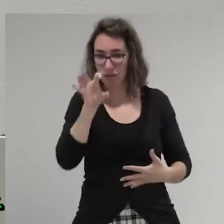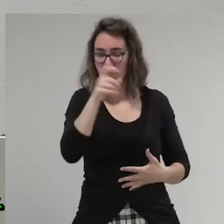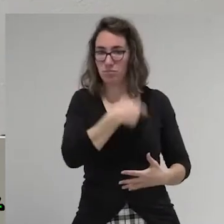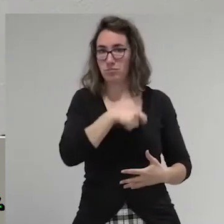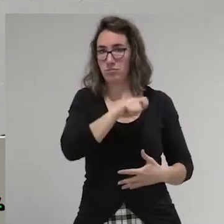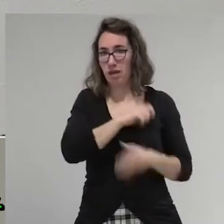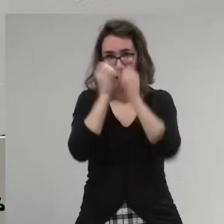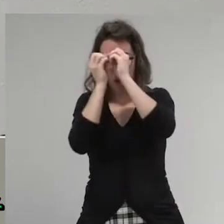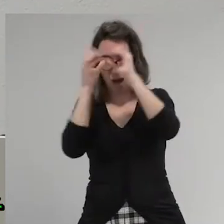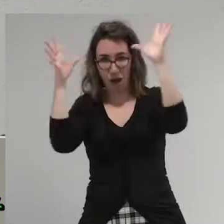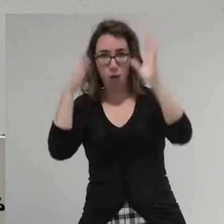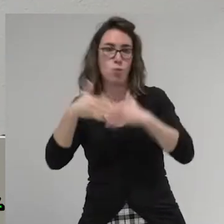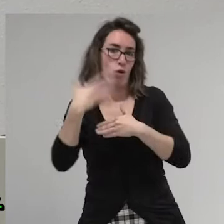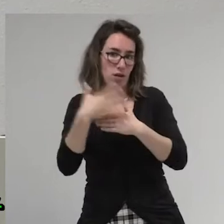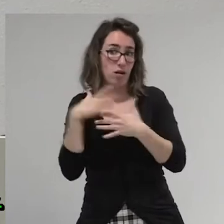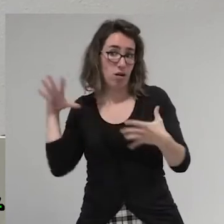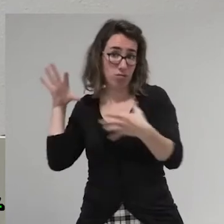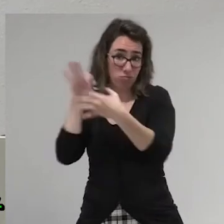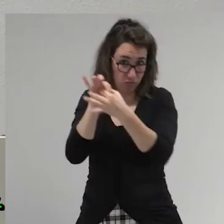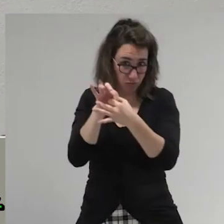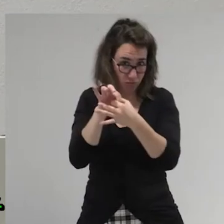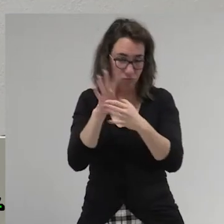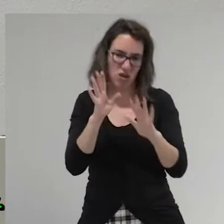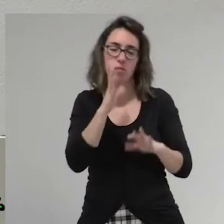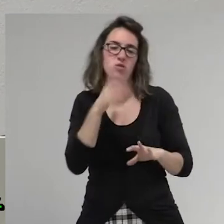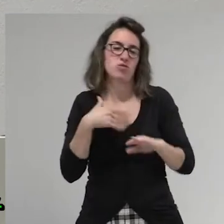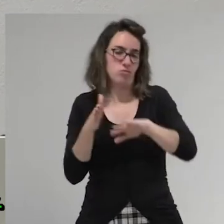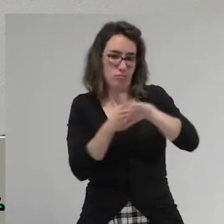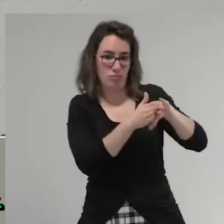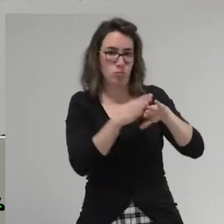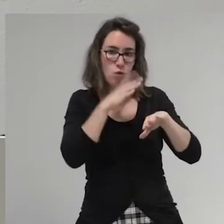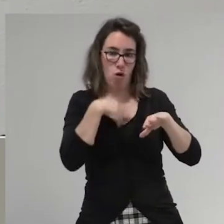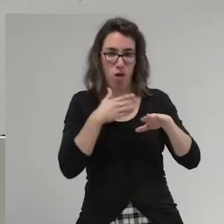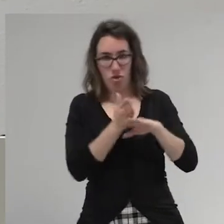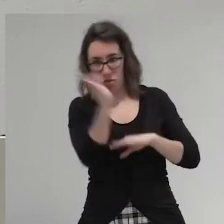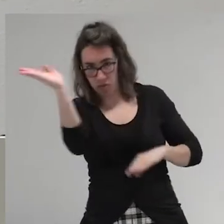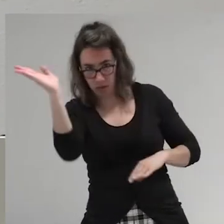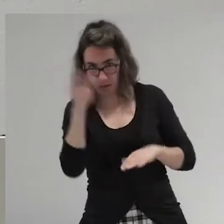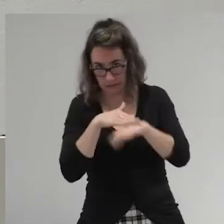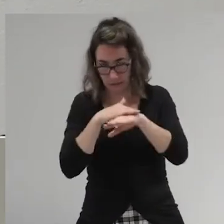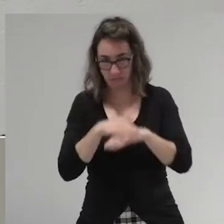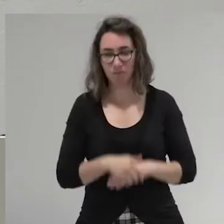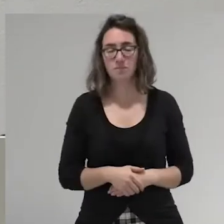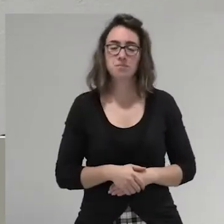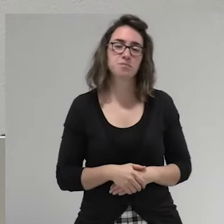Pero bueno, voy a pensar que si no, ya me he ido de donde me quería, a donde quería ir.